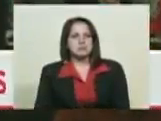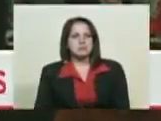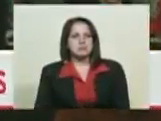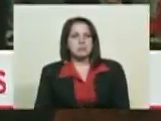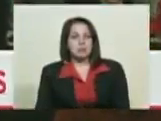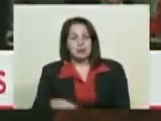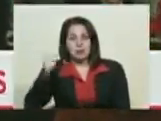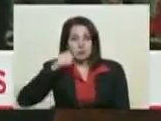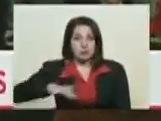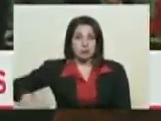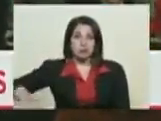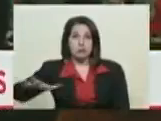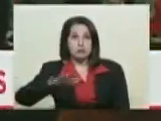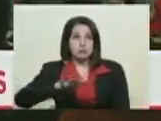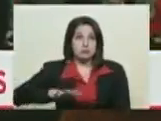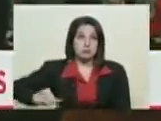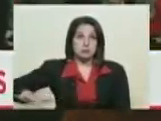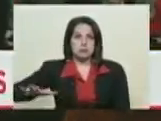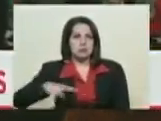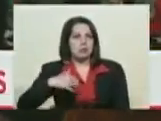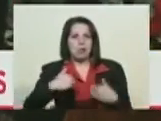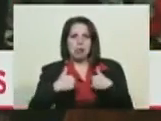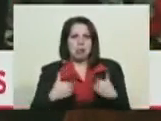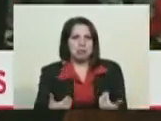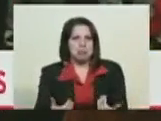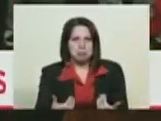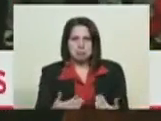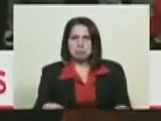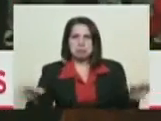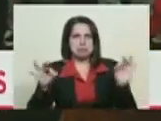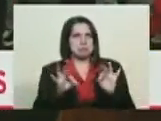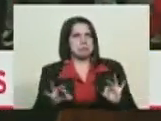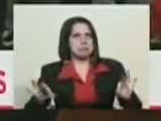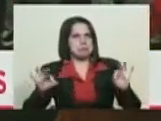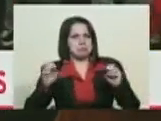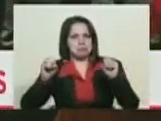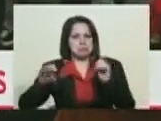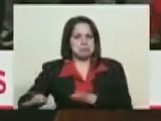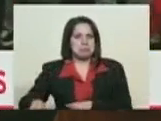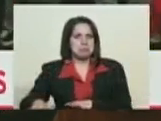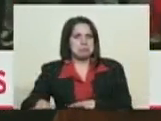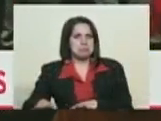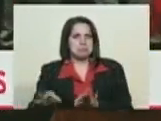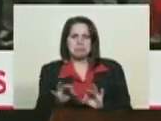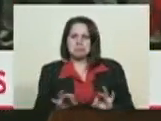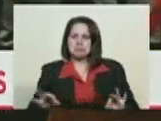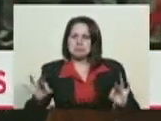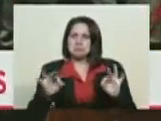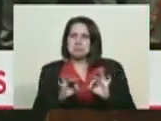El pueblo no se rinde. Así dice aquí.